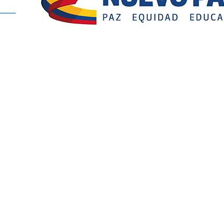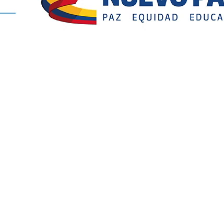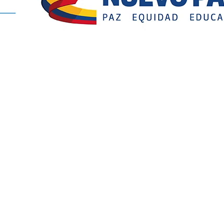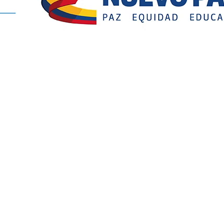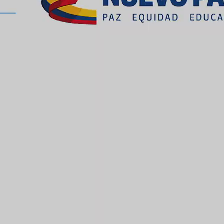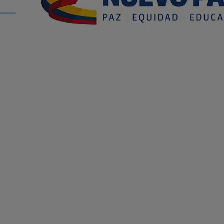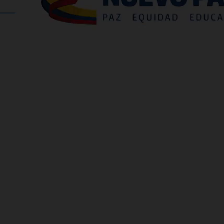¡Gracias!